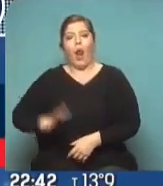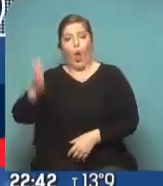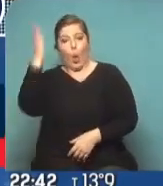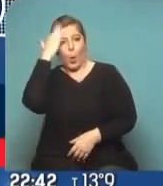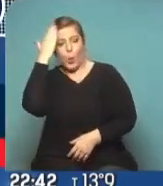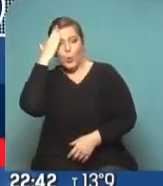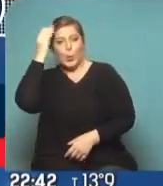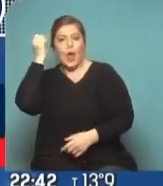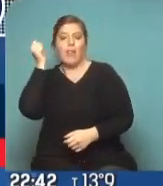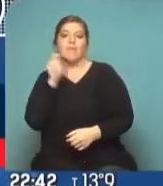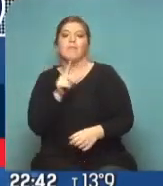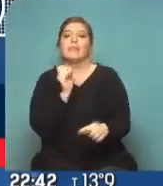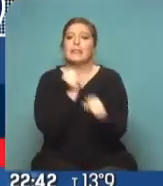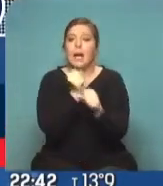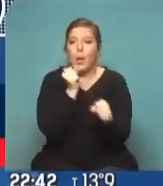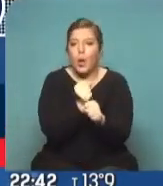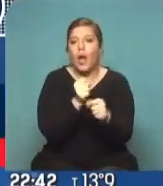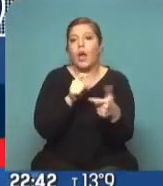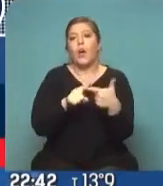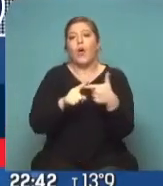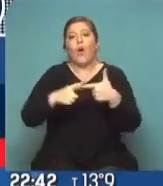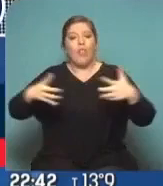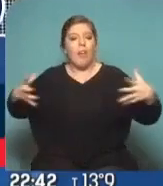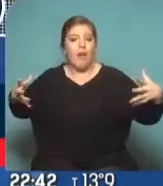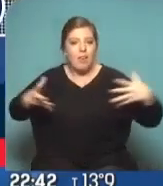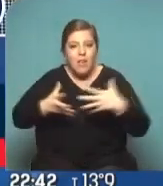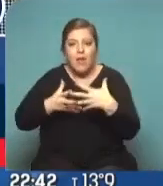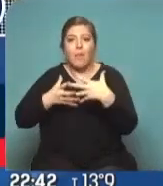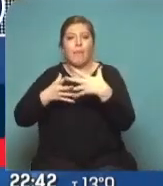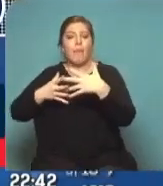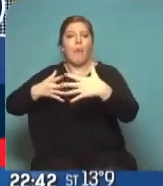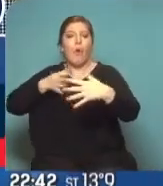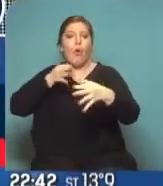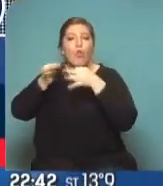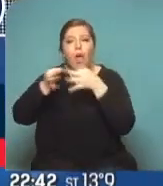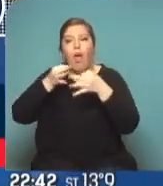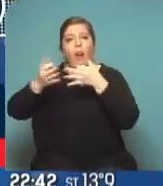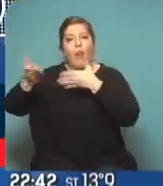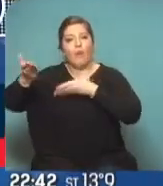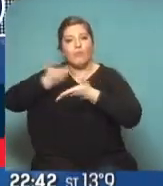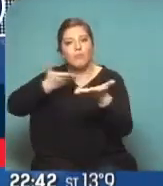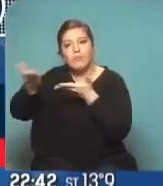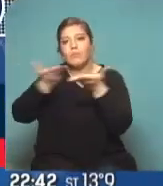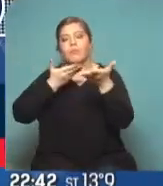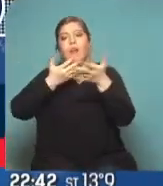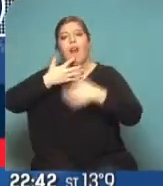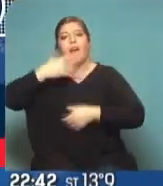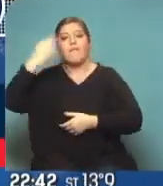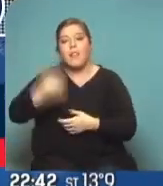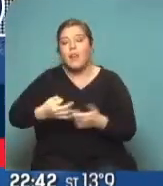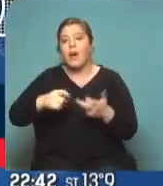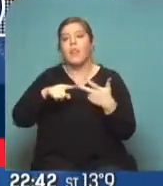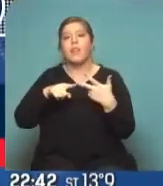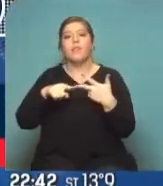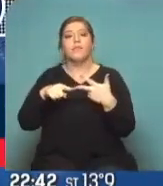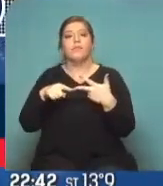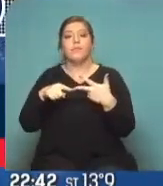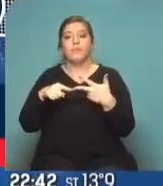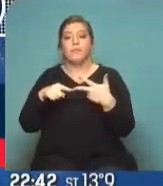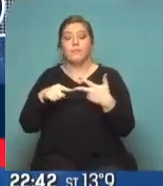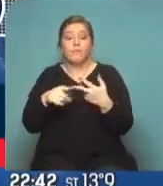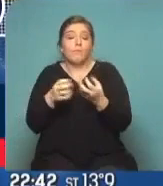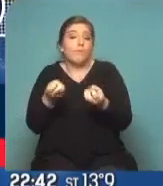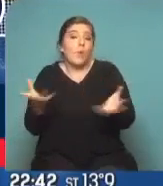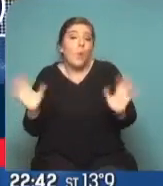del trabajo, del equipo, del diálogo, de la verdad, y